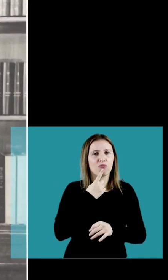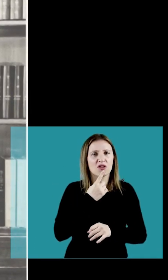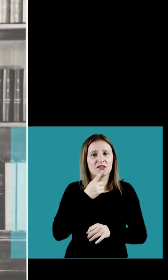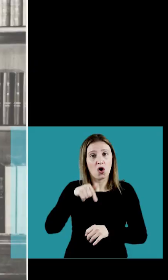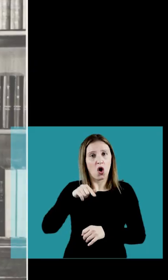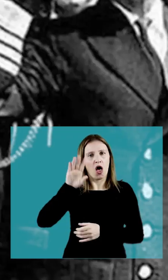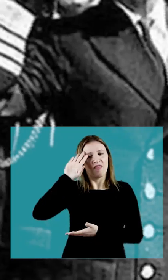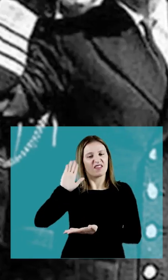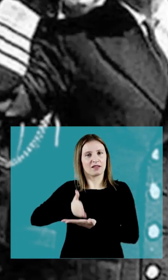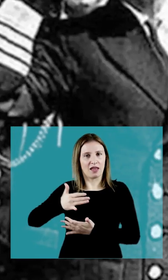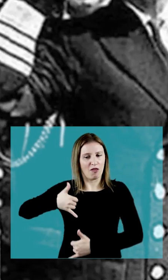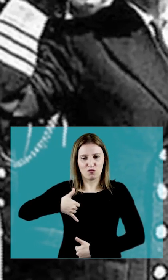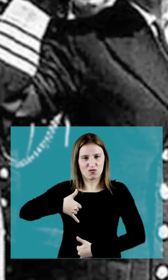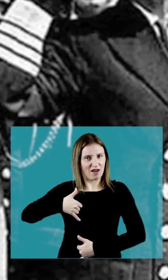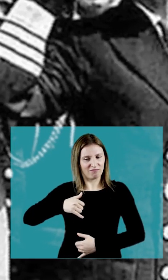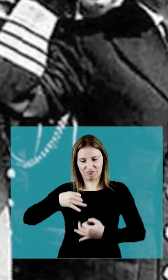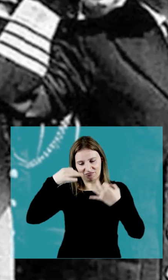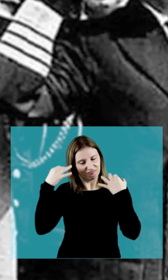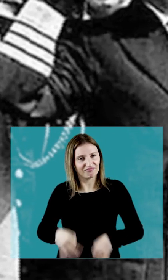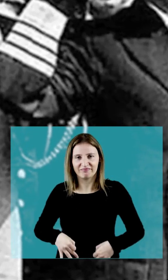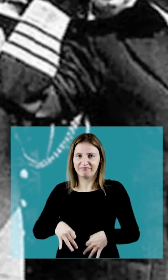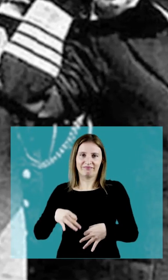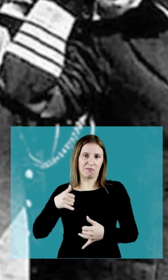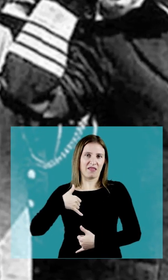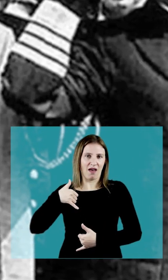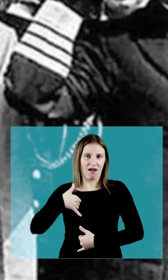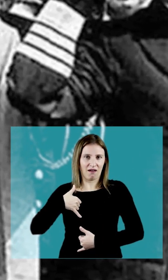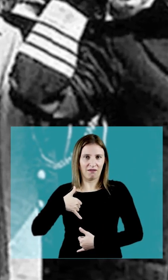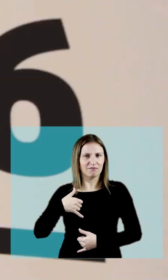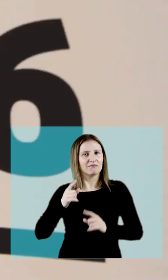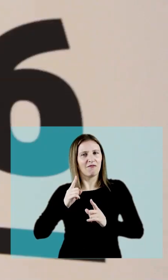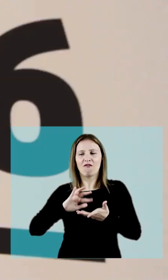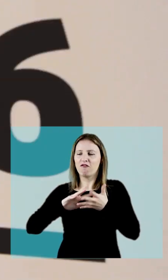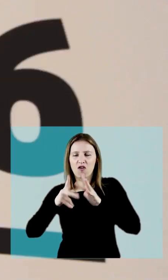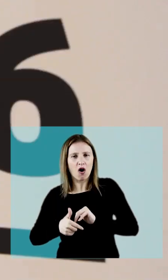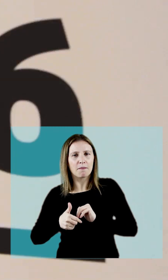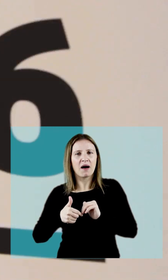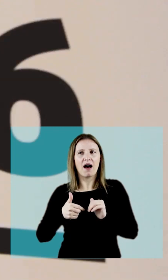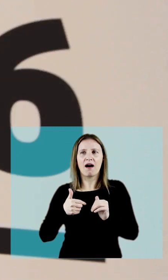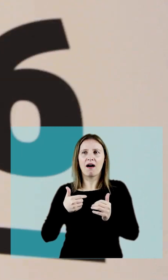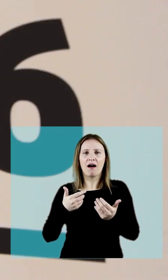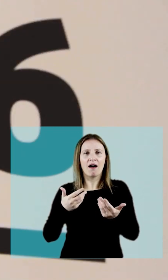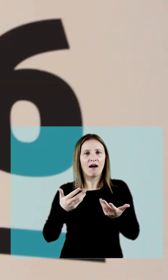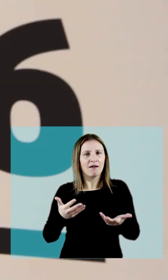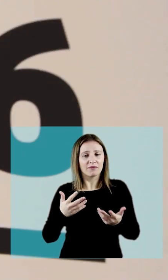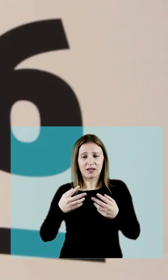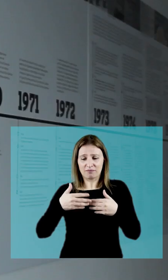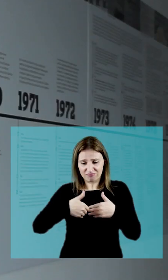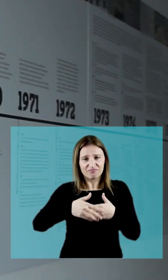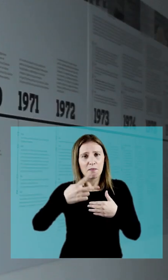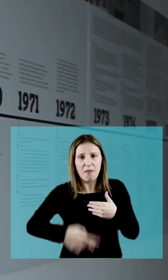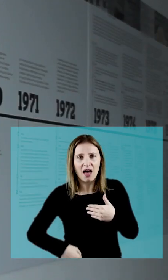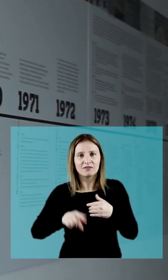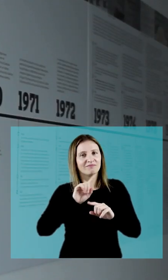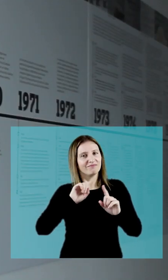se consolida como un régimen claramente militar y además como un régimen que no tiene plazos, sino que